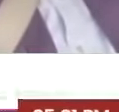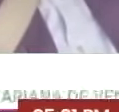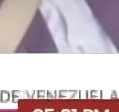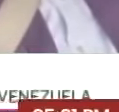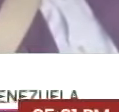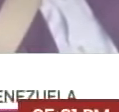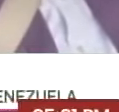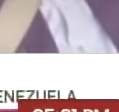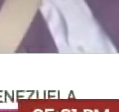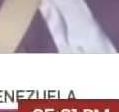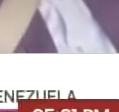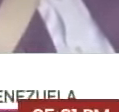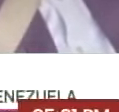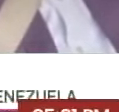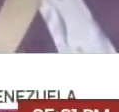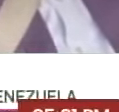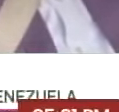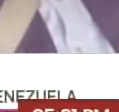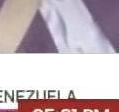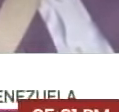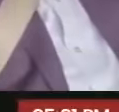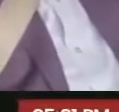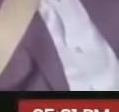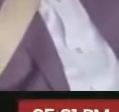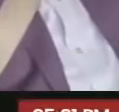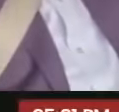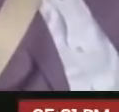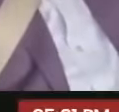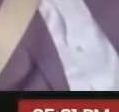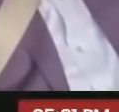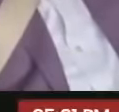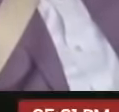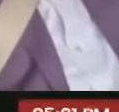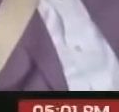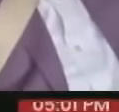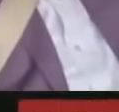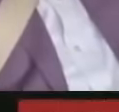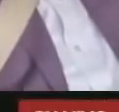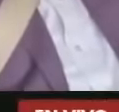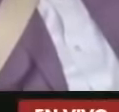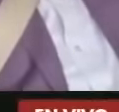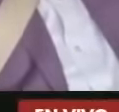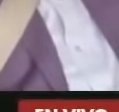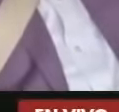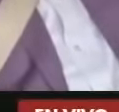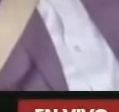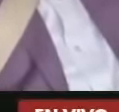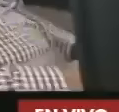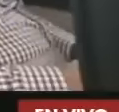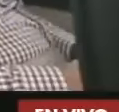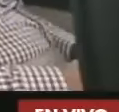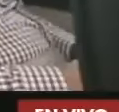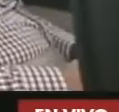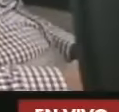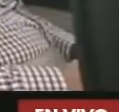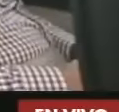nuevos integrantes del equipo de trabajo del Consejo de Ministros, la nueva ministra de la